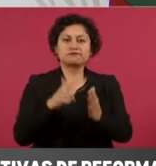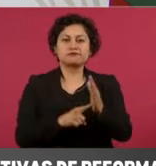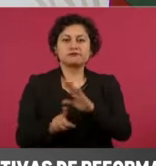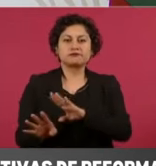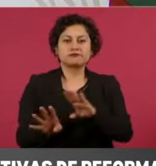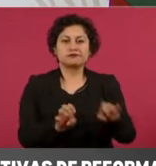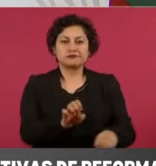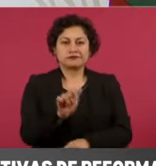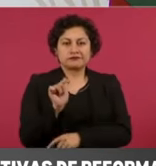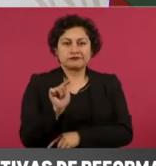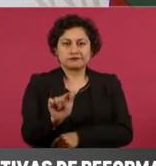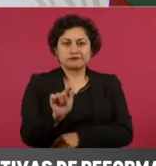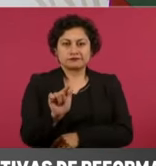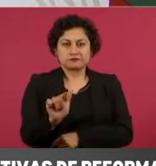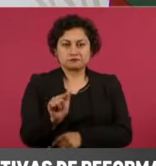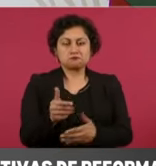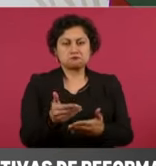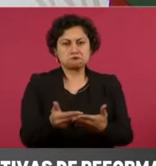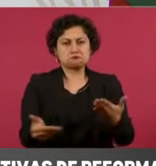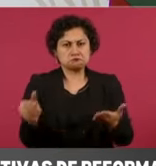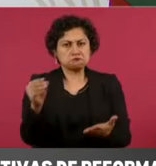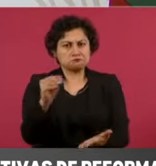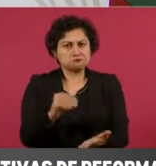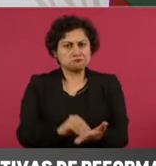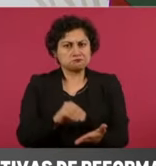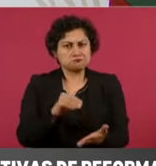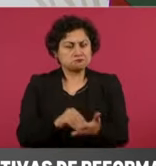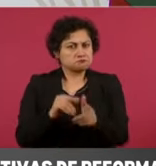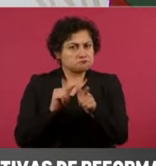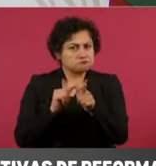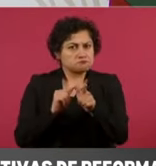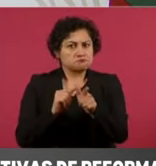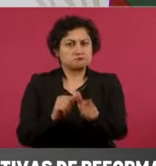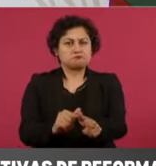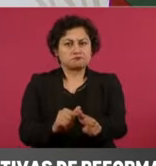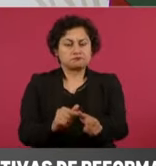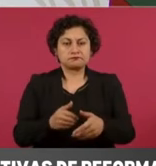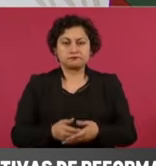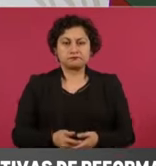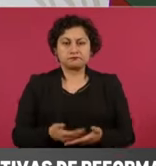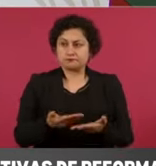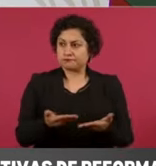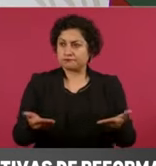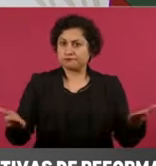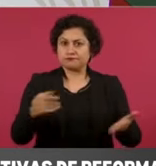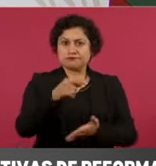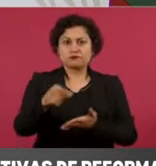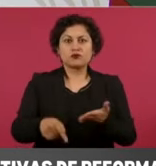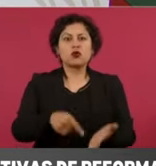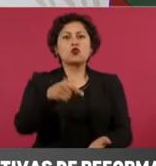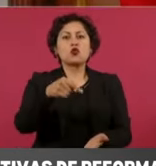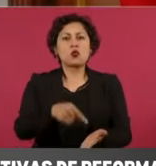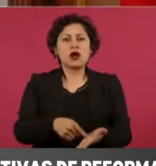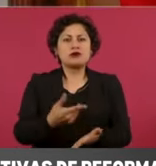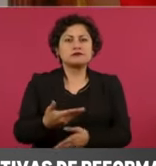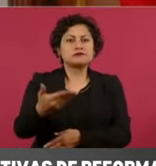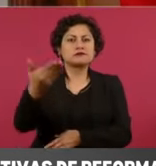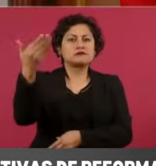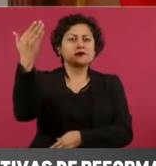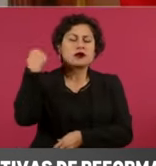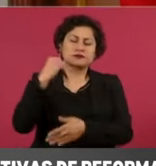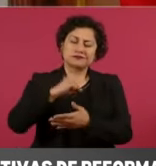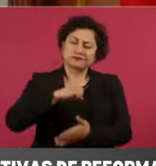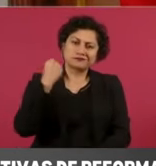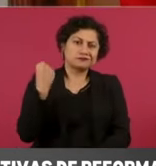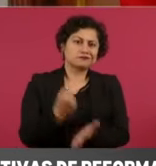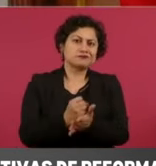vigente, y en este recinto donde se aprobó la Constitución